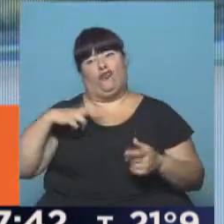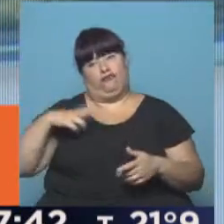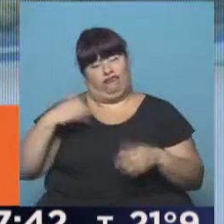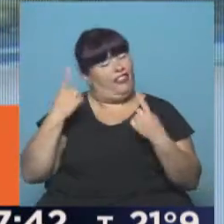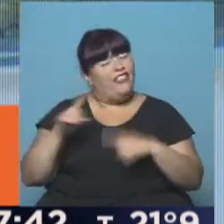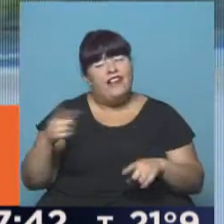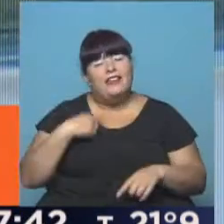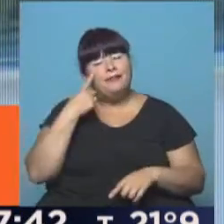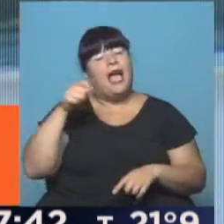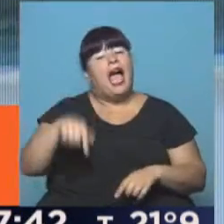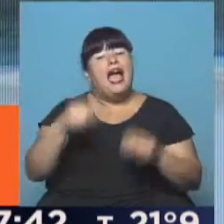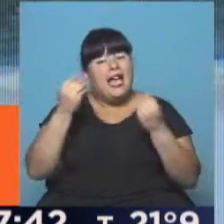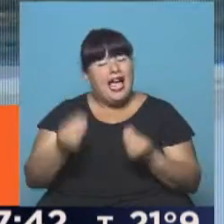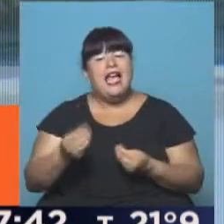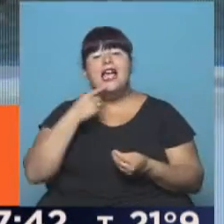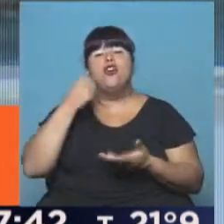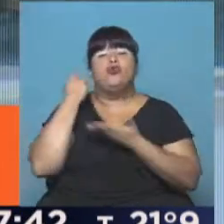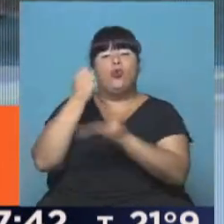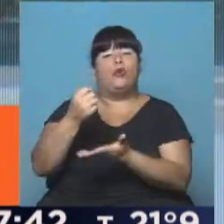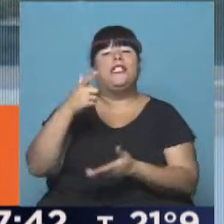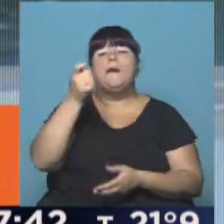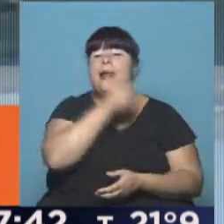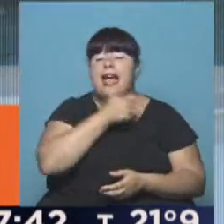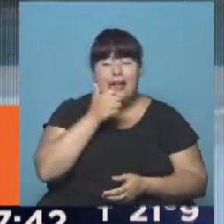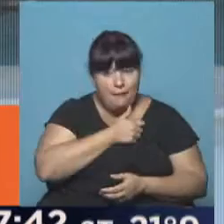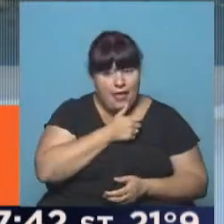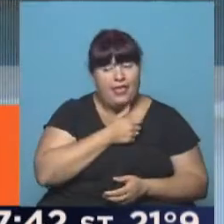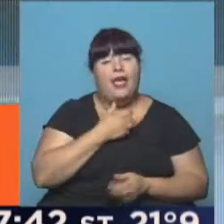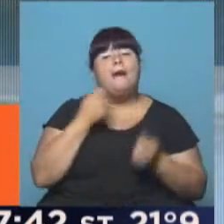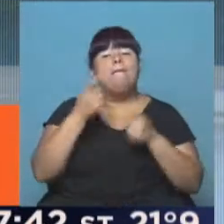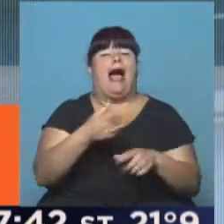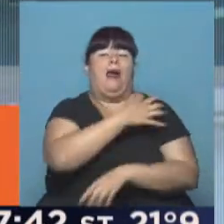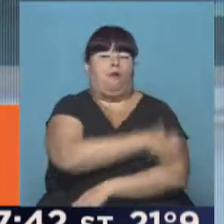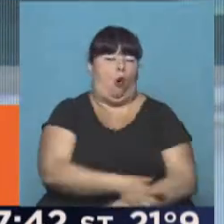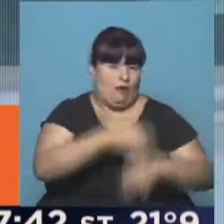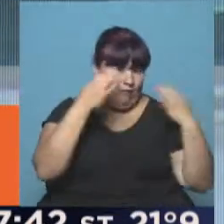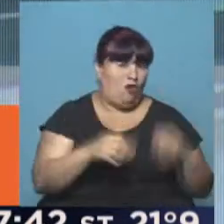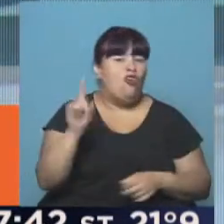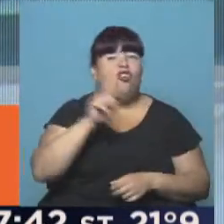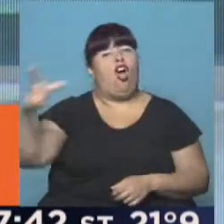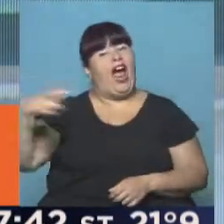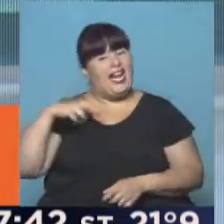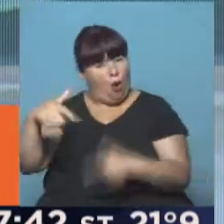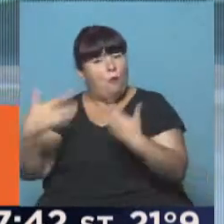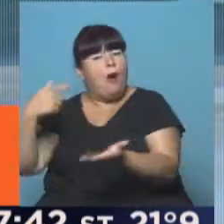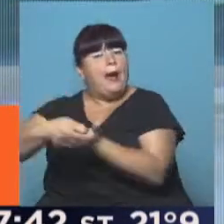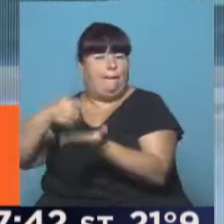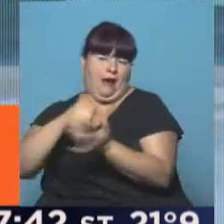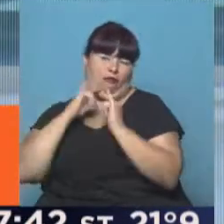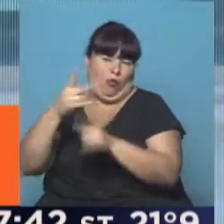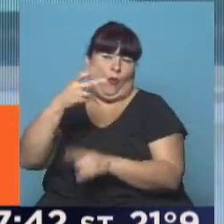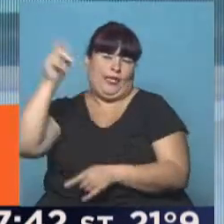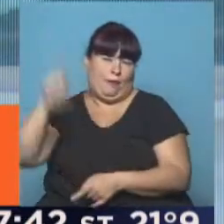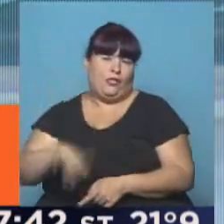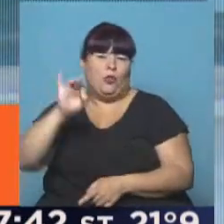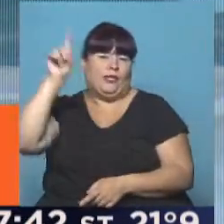suntuario. Acá lo que se trata es de que el subsidio social para medicamentos vaya a quien lo necesita y no a quien realmente puede aportar el